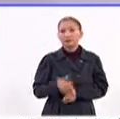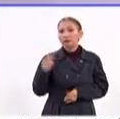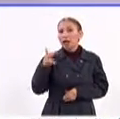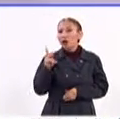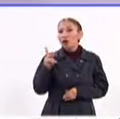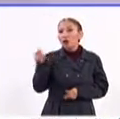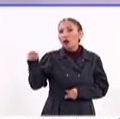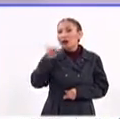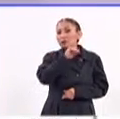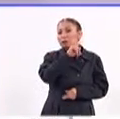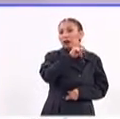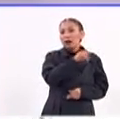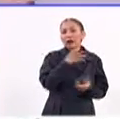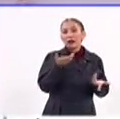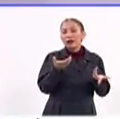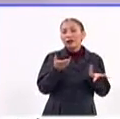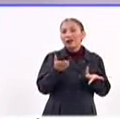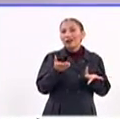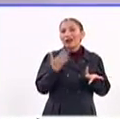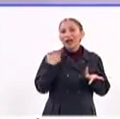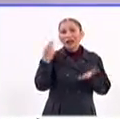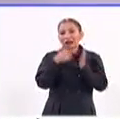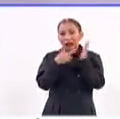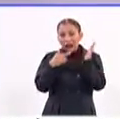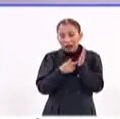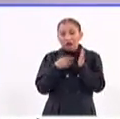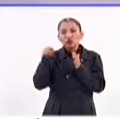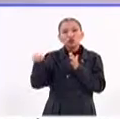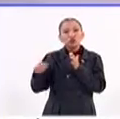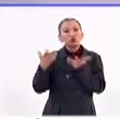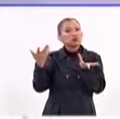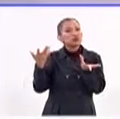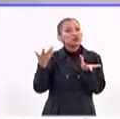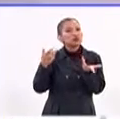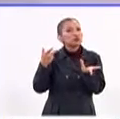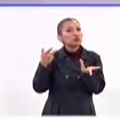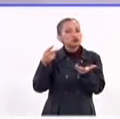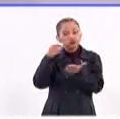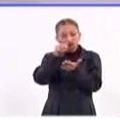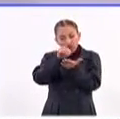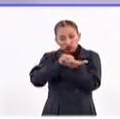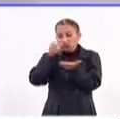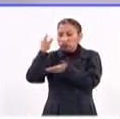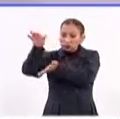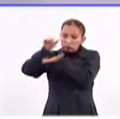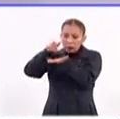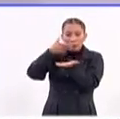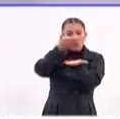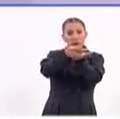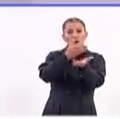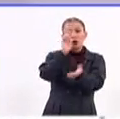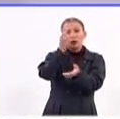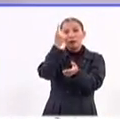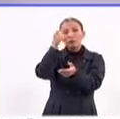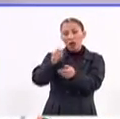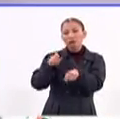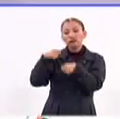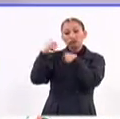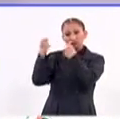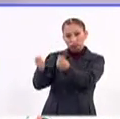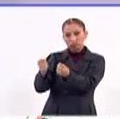bueno, en este caso la del Politécnico. ¿Qué requisitos tuviste que pues, que entregar a tu universidad para